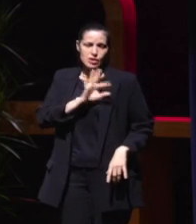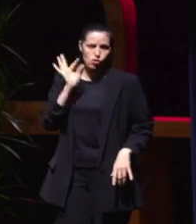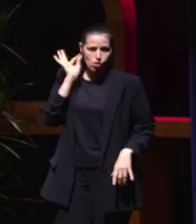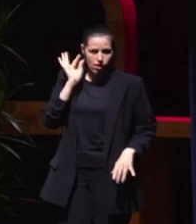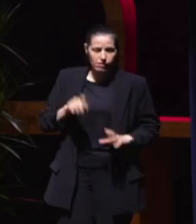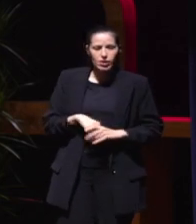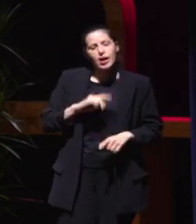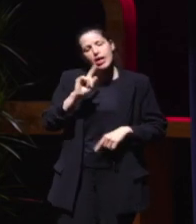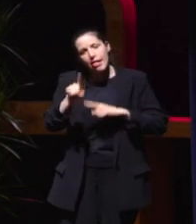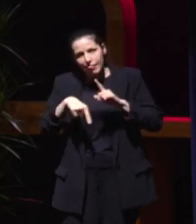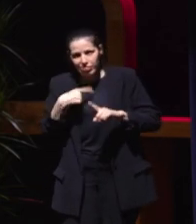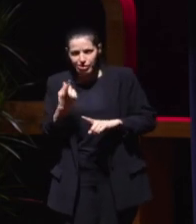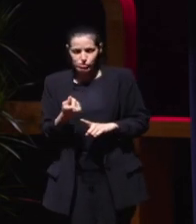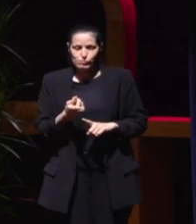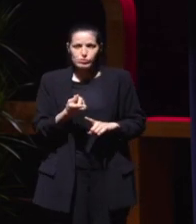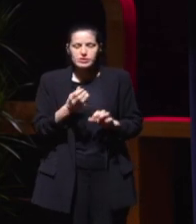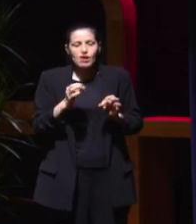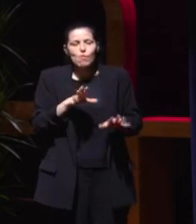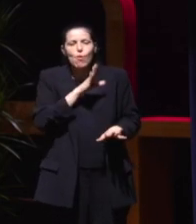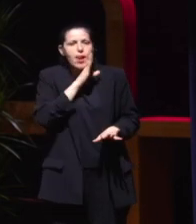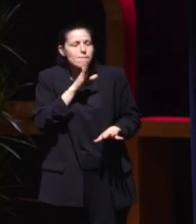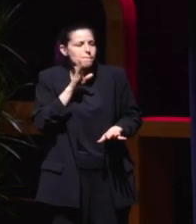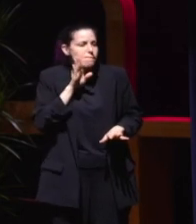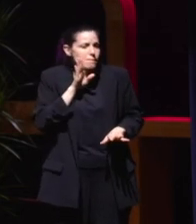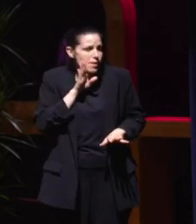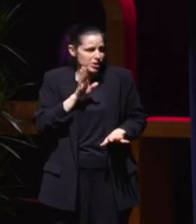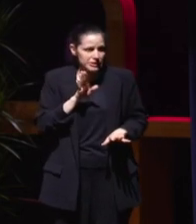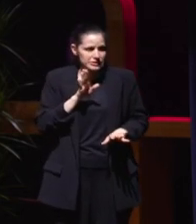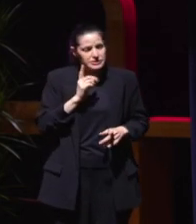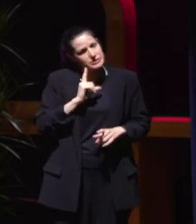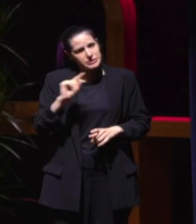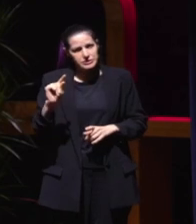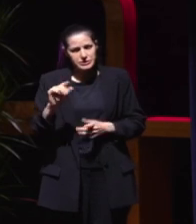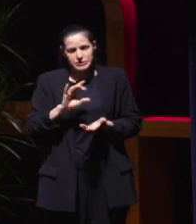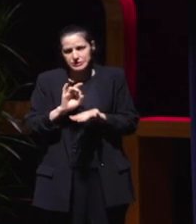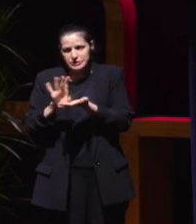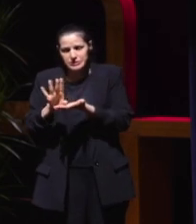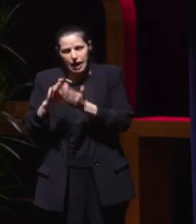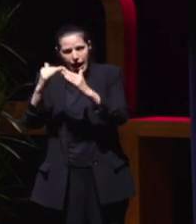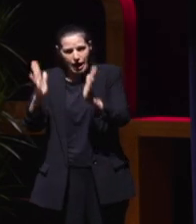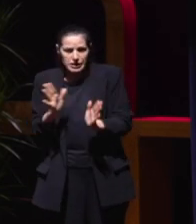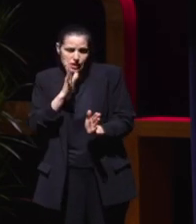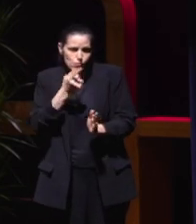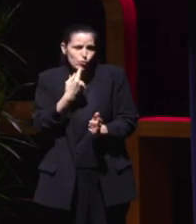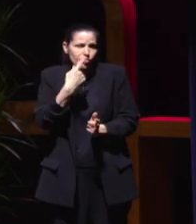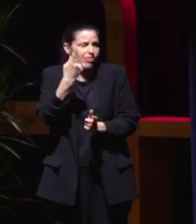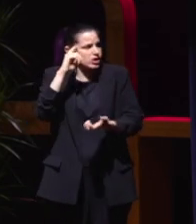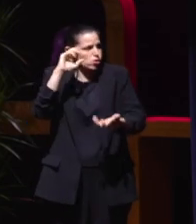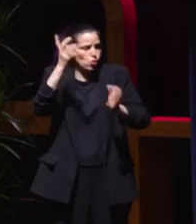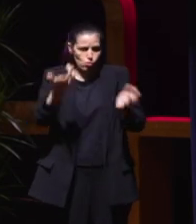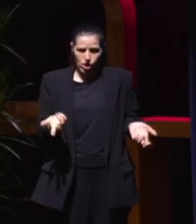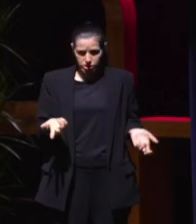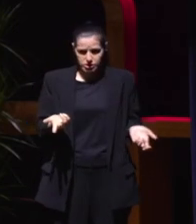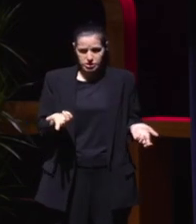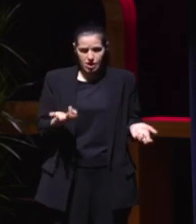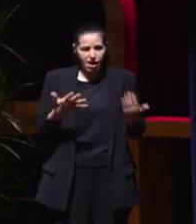como las madres te vas para tu casa porque empiezas a decir unas cosas realmente locas y desagradables y